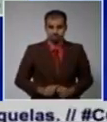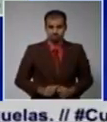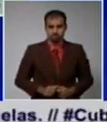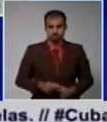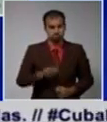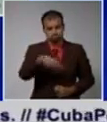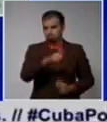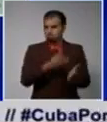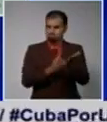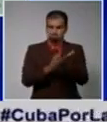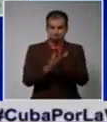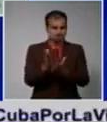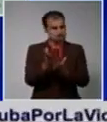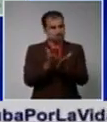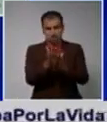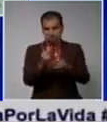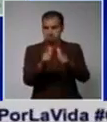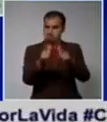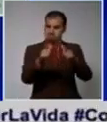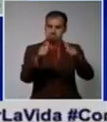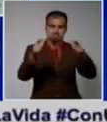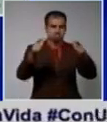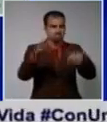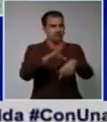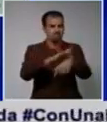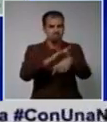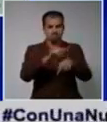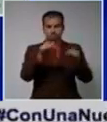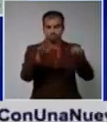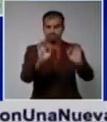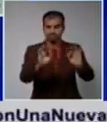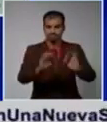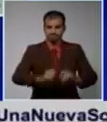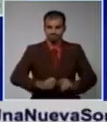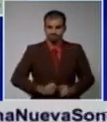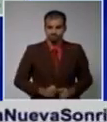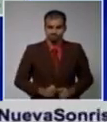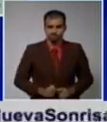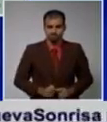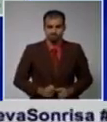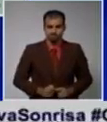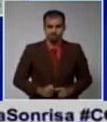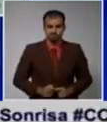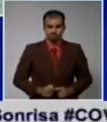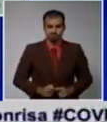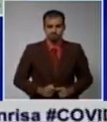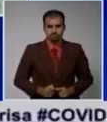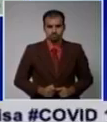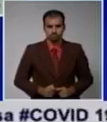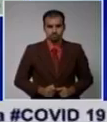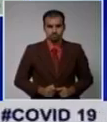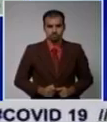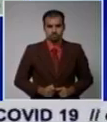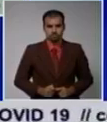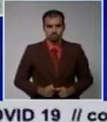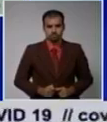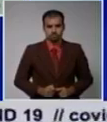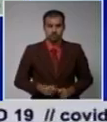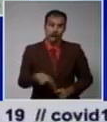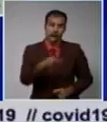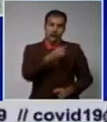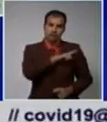un comportamiento estable hacia la disminución. Estamos hablando de 13 más que la jornada